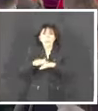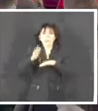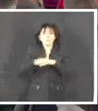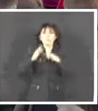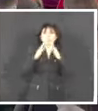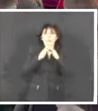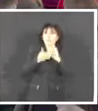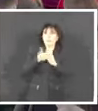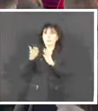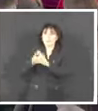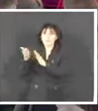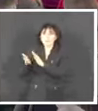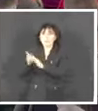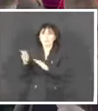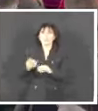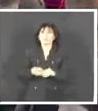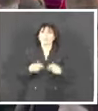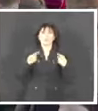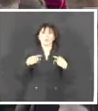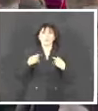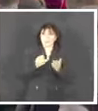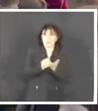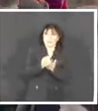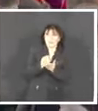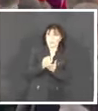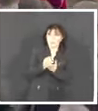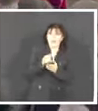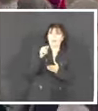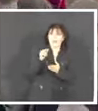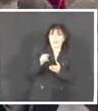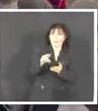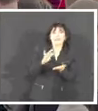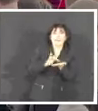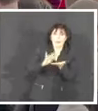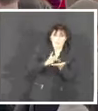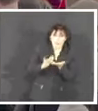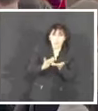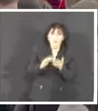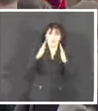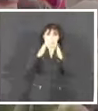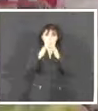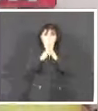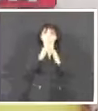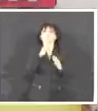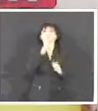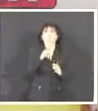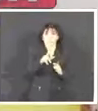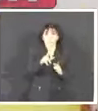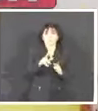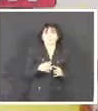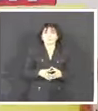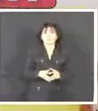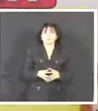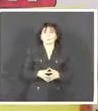decide, pues que haya apoyo para el mejoramiento de la vivienda que ya existe.